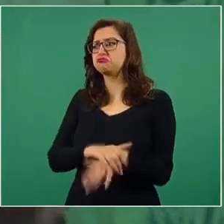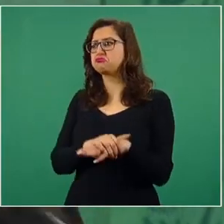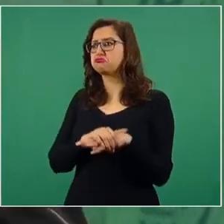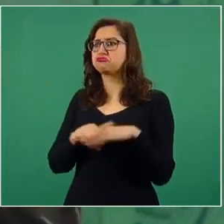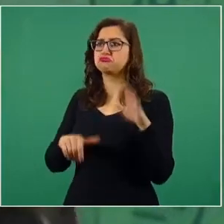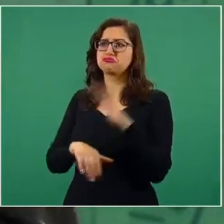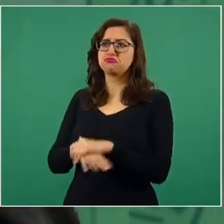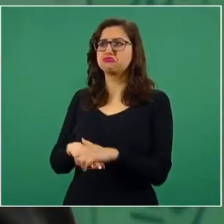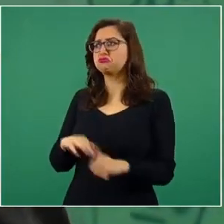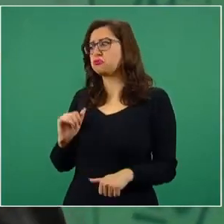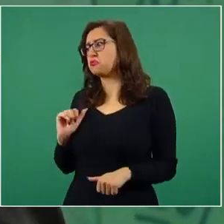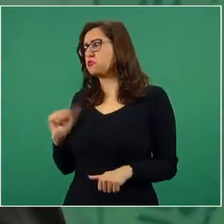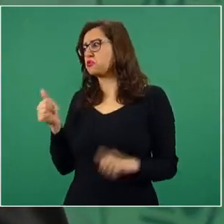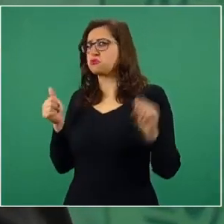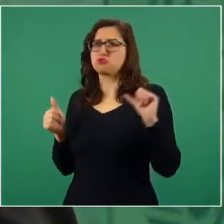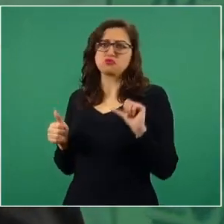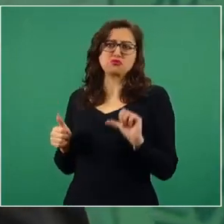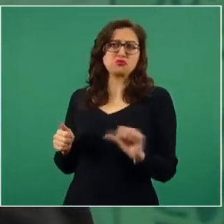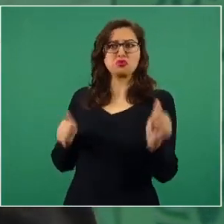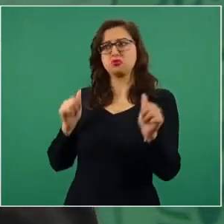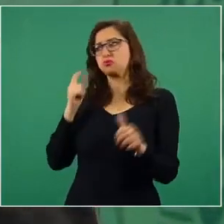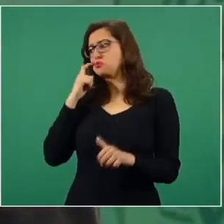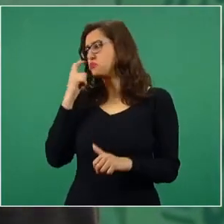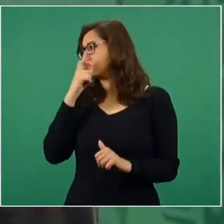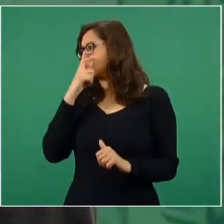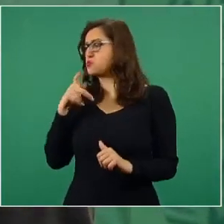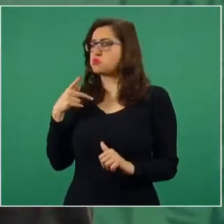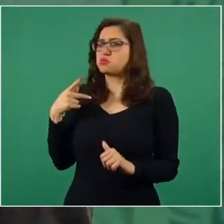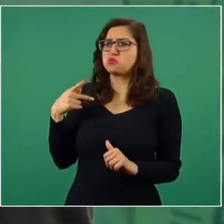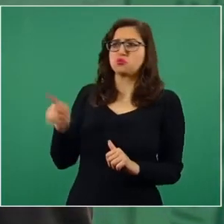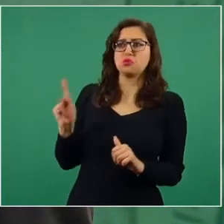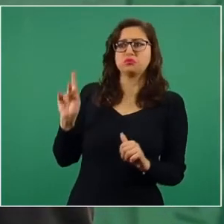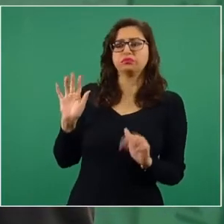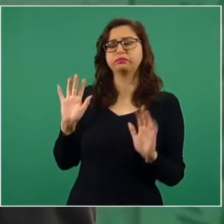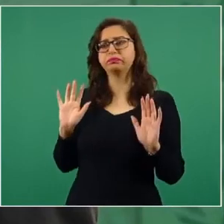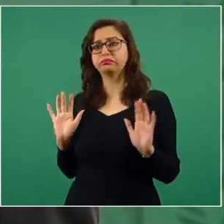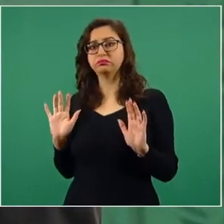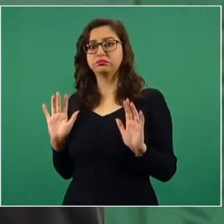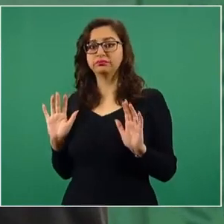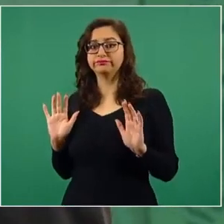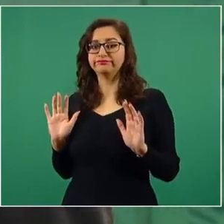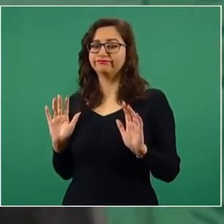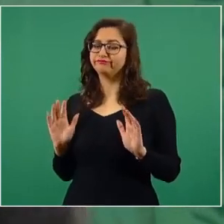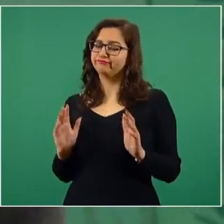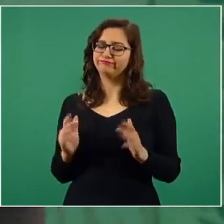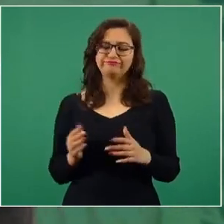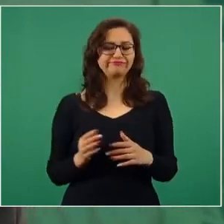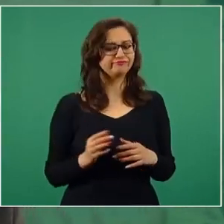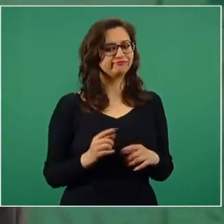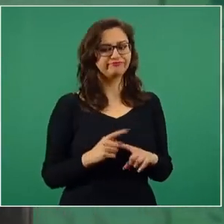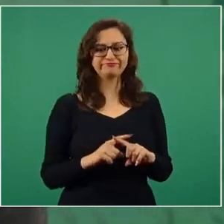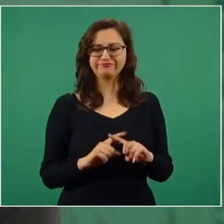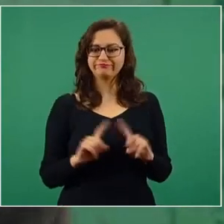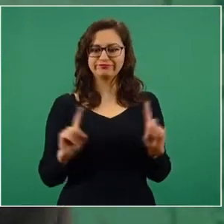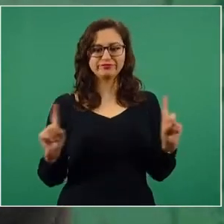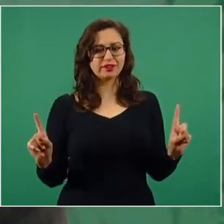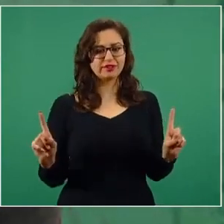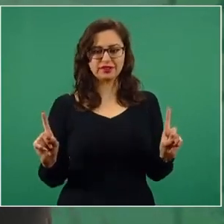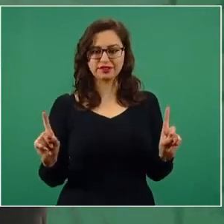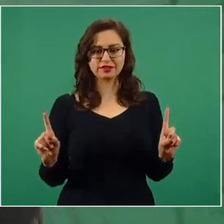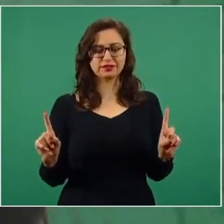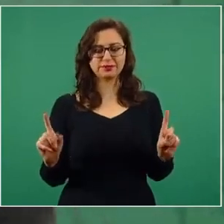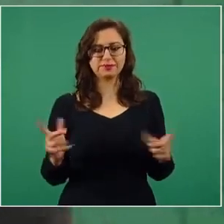que consideraba le correspondía, de manera